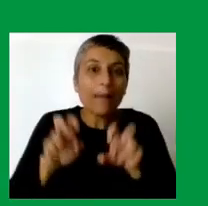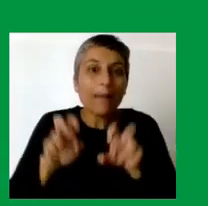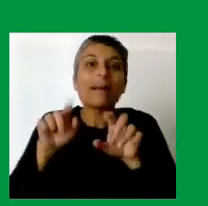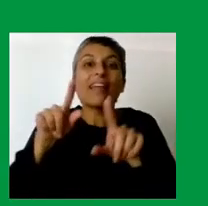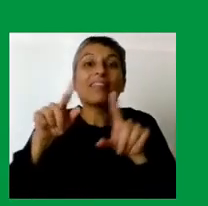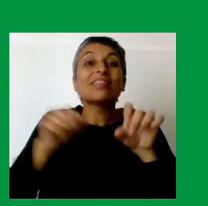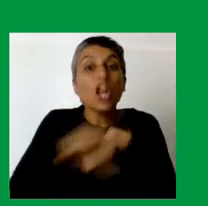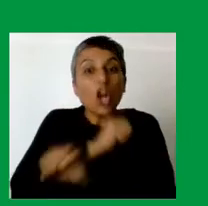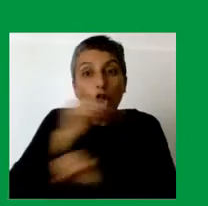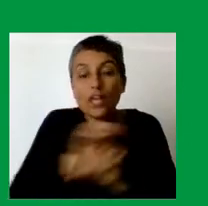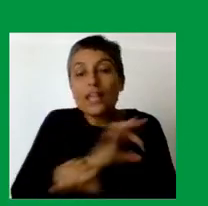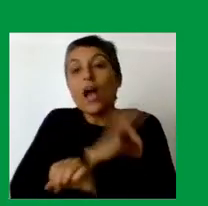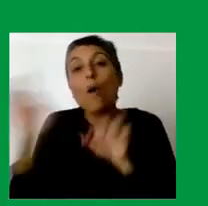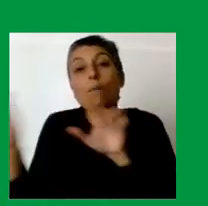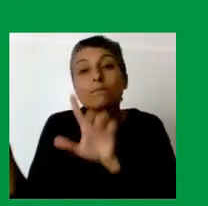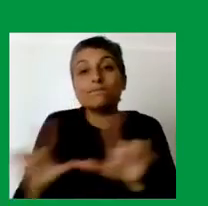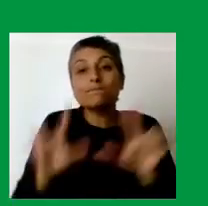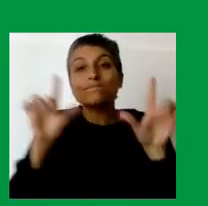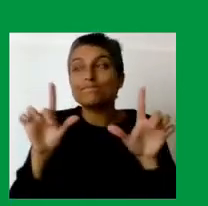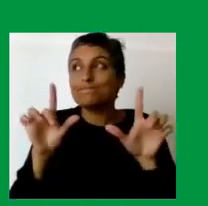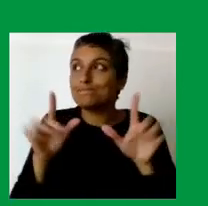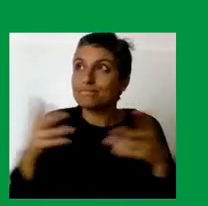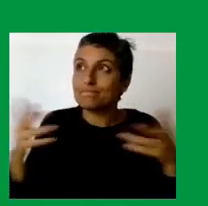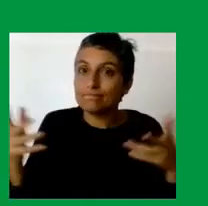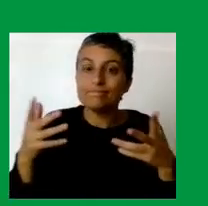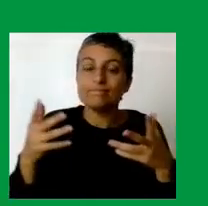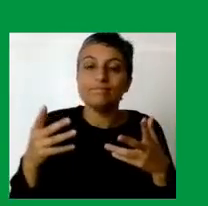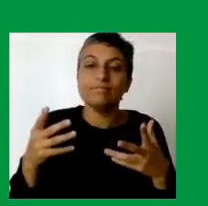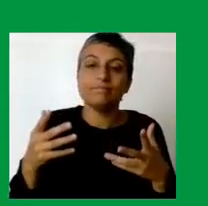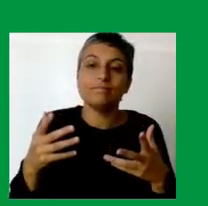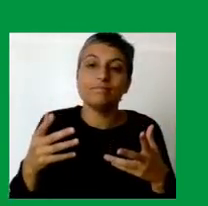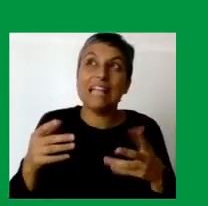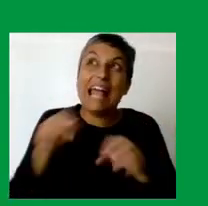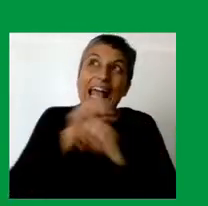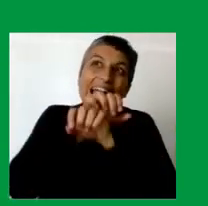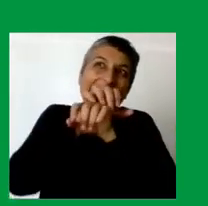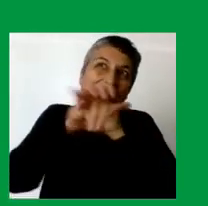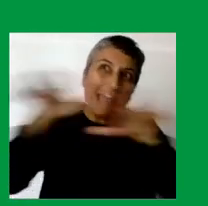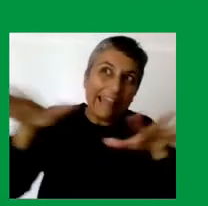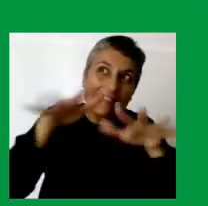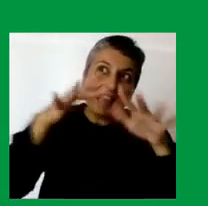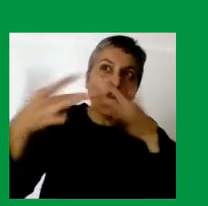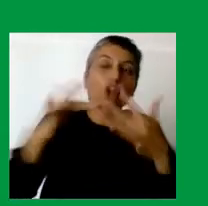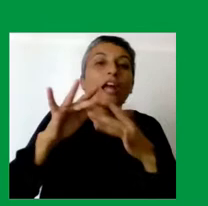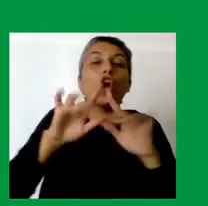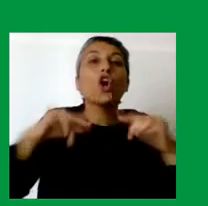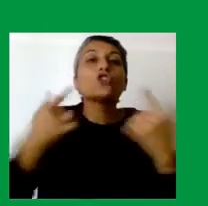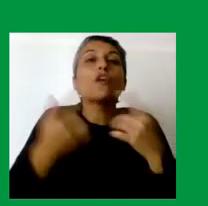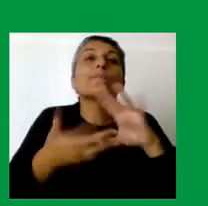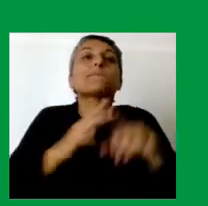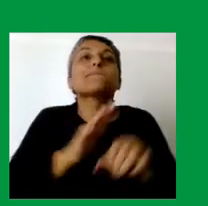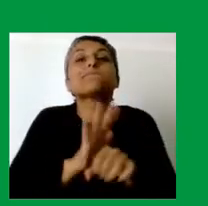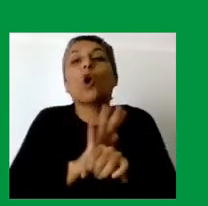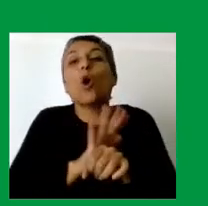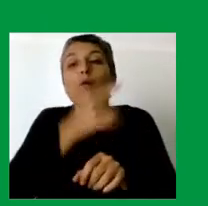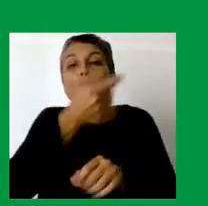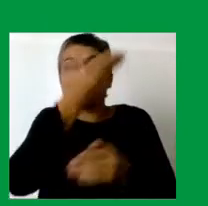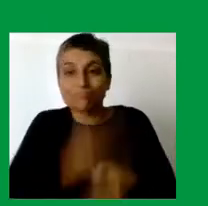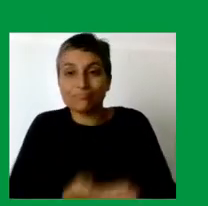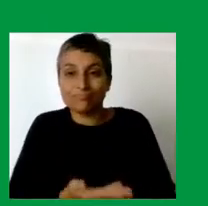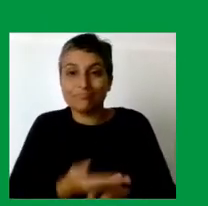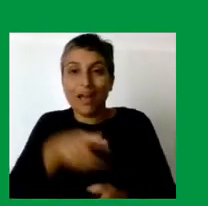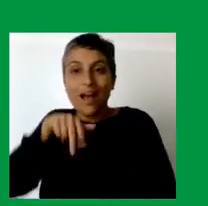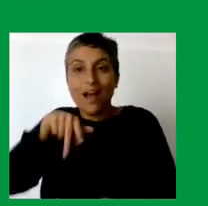plataformas, ¿no? En esta mega red de hiperconexiones, somos esto. Todos nuestros datos